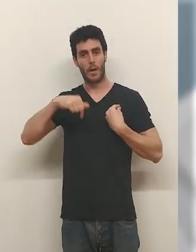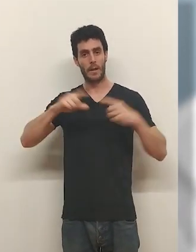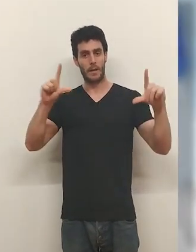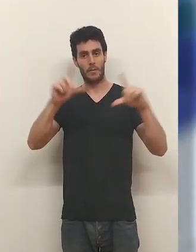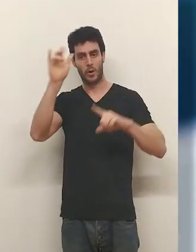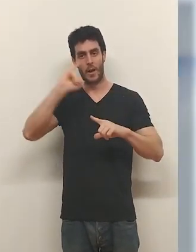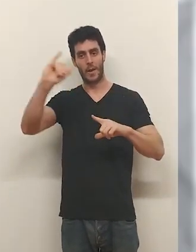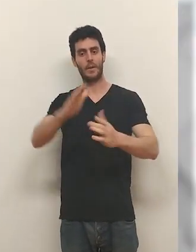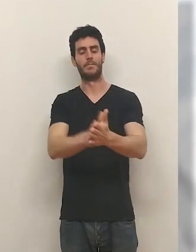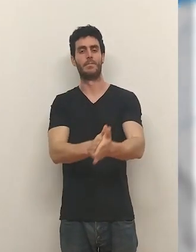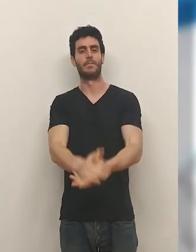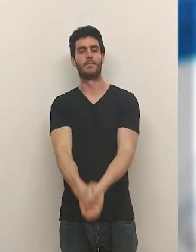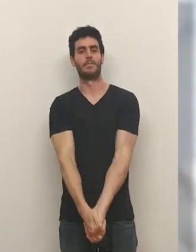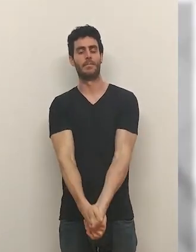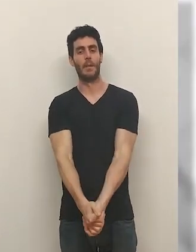esta casa.